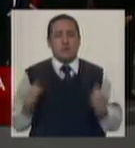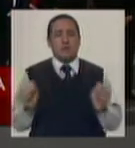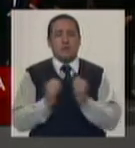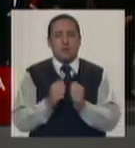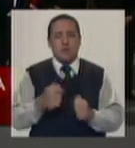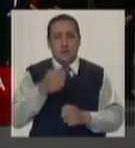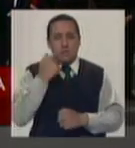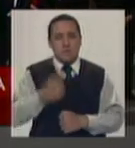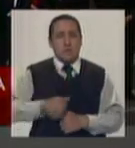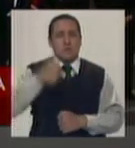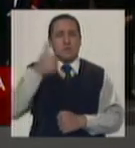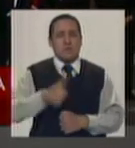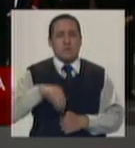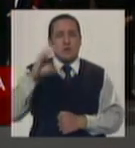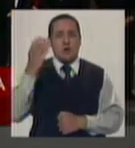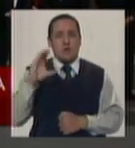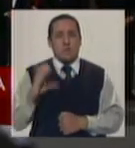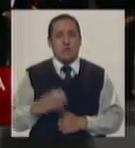presidente de Colombia.